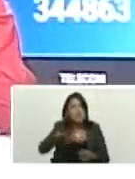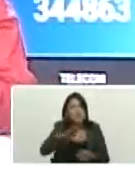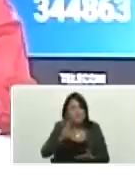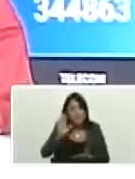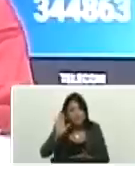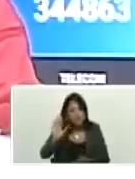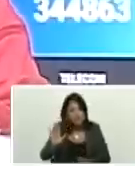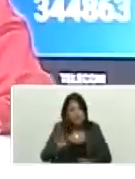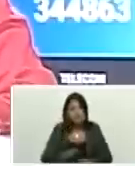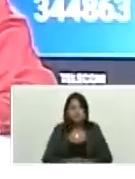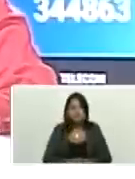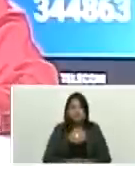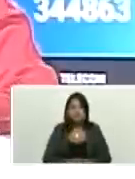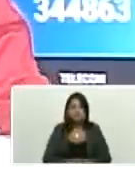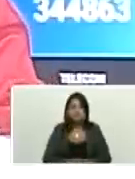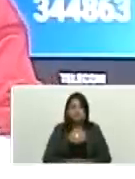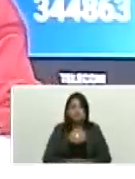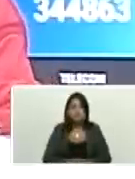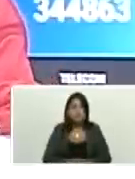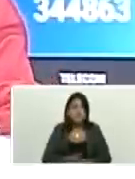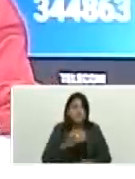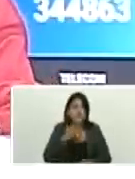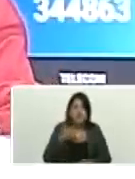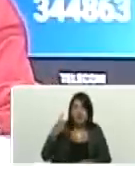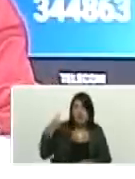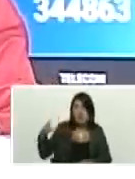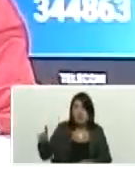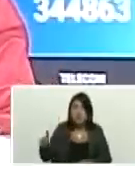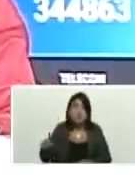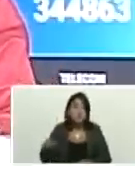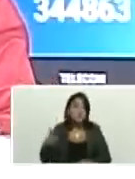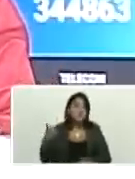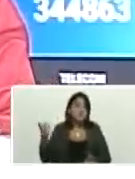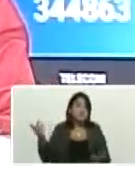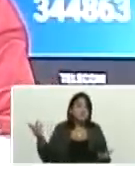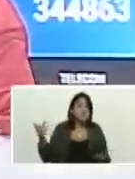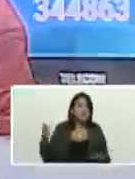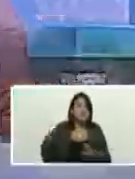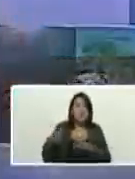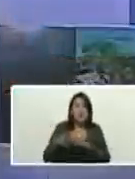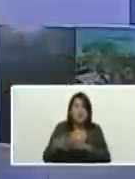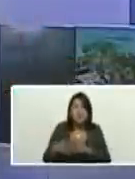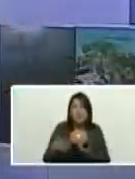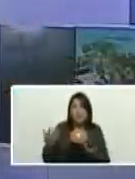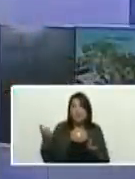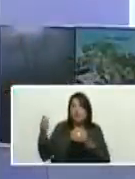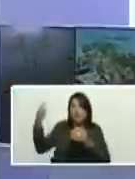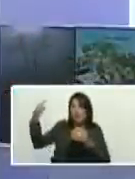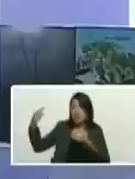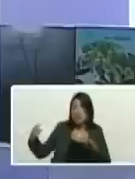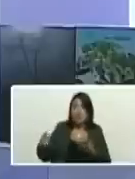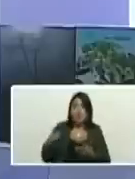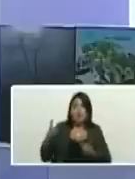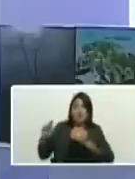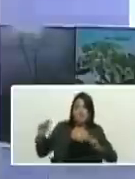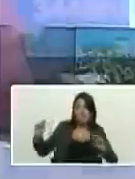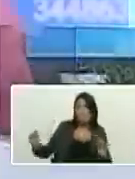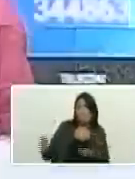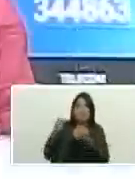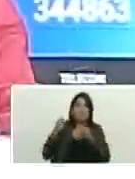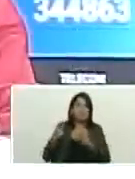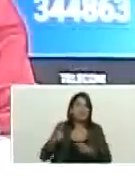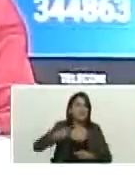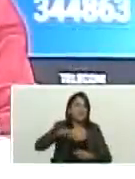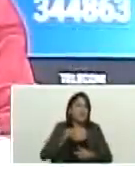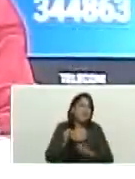Por eso somos capaces de enfrentar imperios, vengan de donde vengan, hagan lo que hagan y decir las verdades que